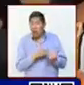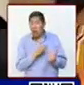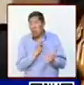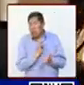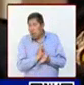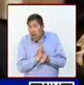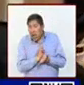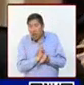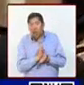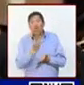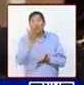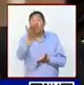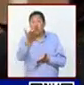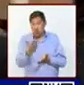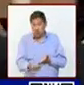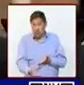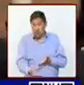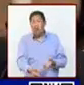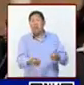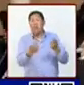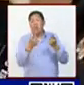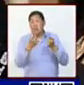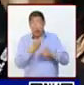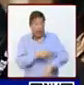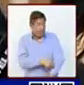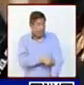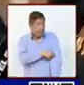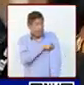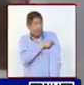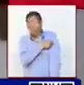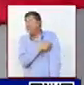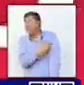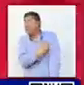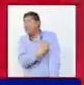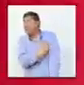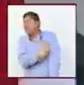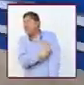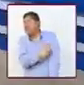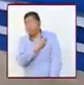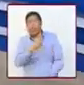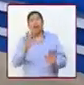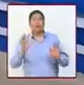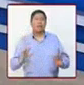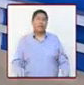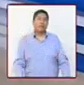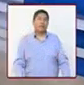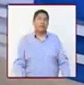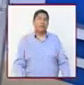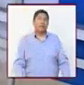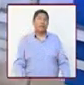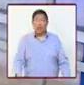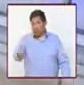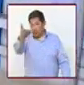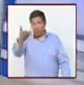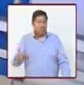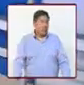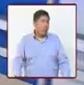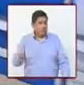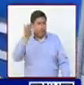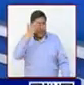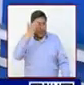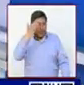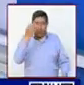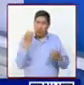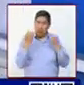como personal médico, pero también la herramienta fundamental para que mejore esto es la población. Ahora, para que usted sepa, le vamos a